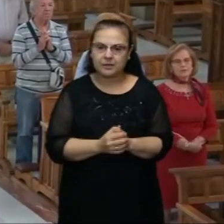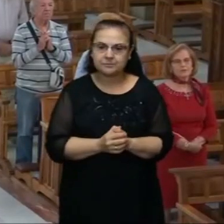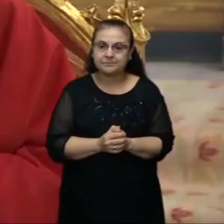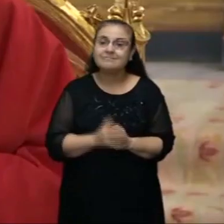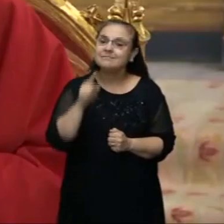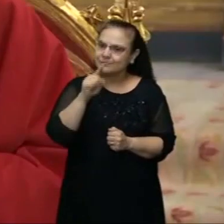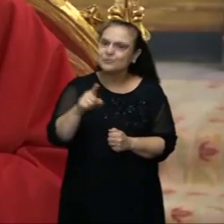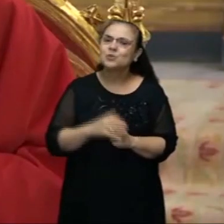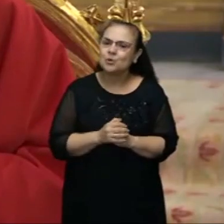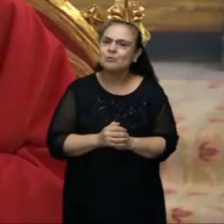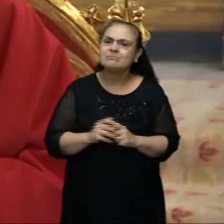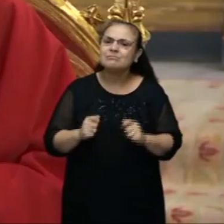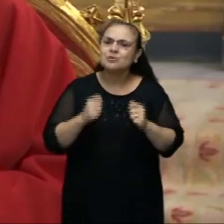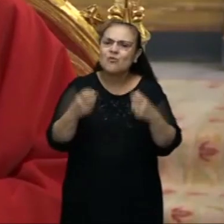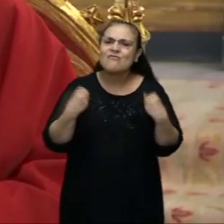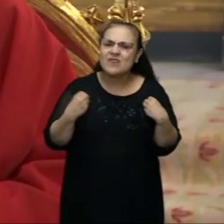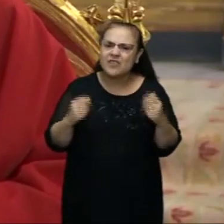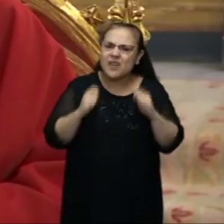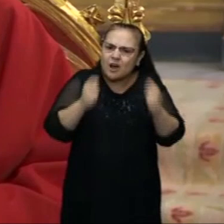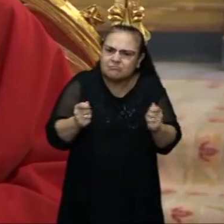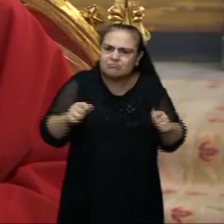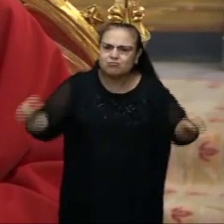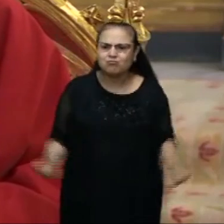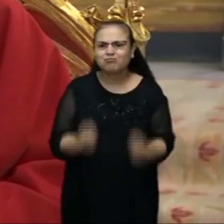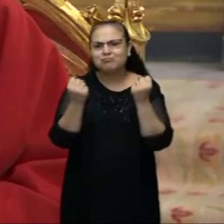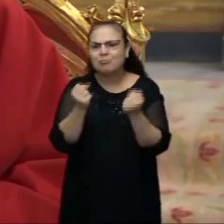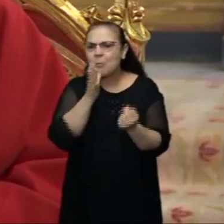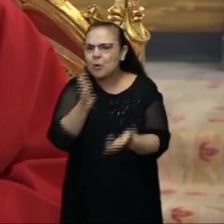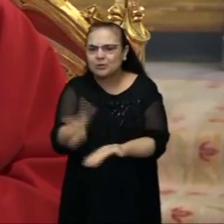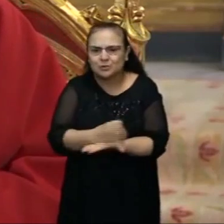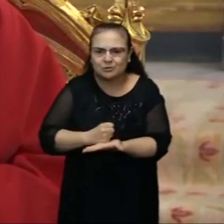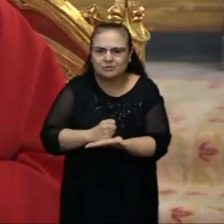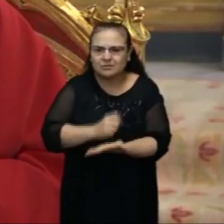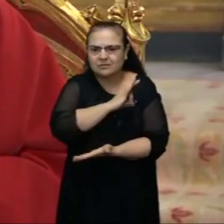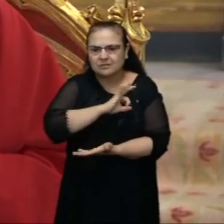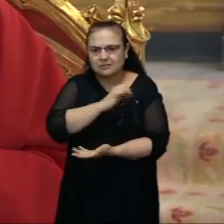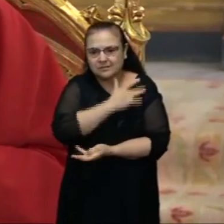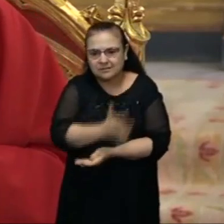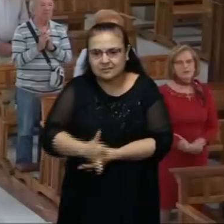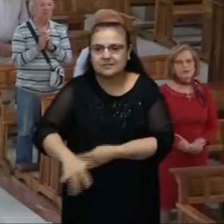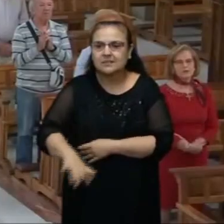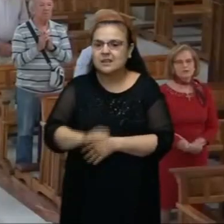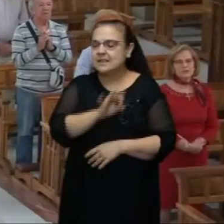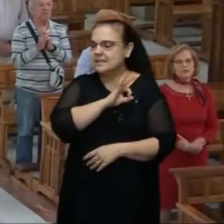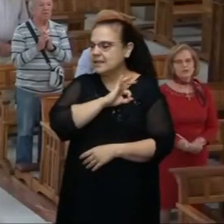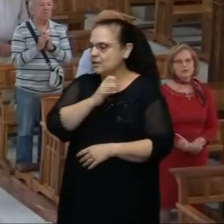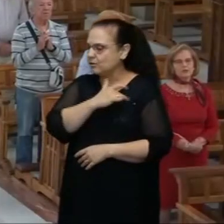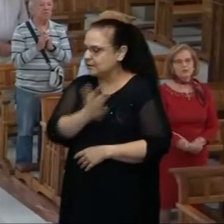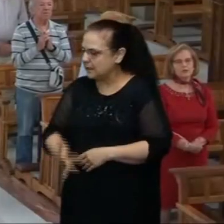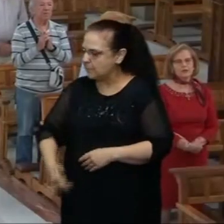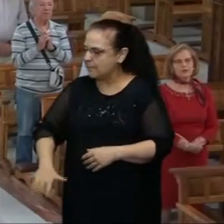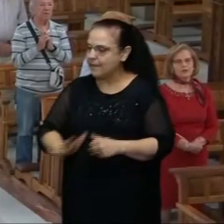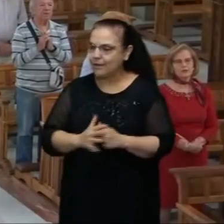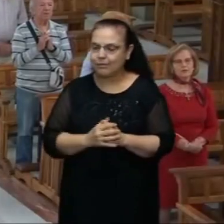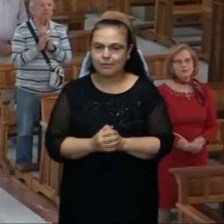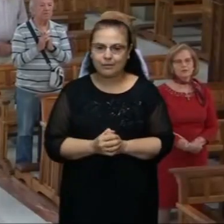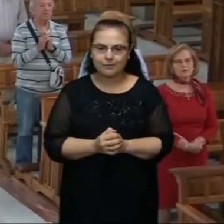Tú que has dado tu vida en rescate por todos, Señor, ten piedad.